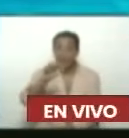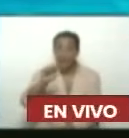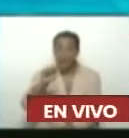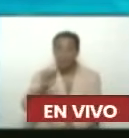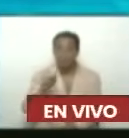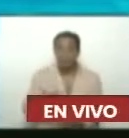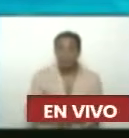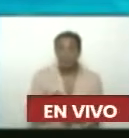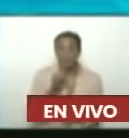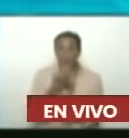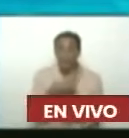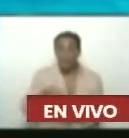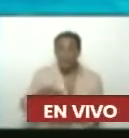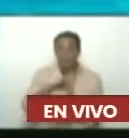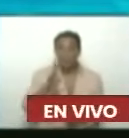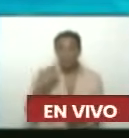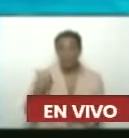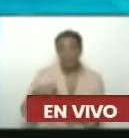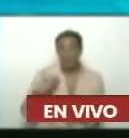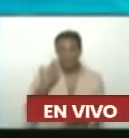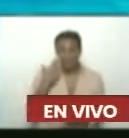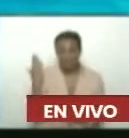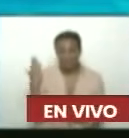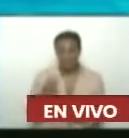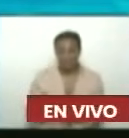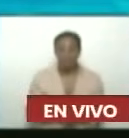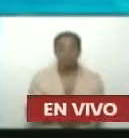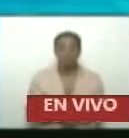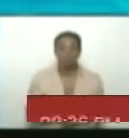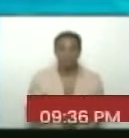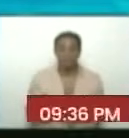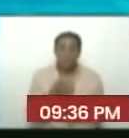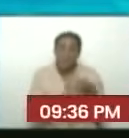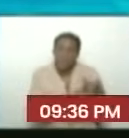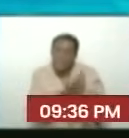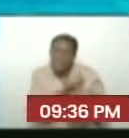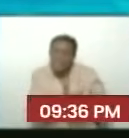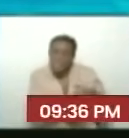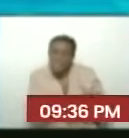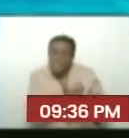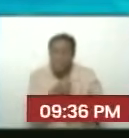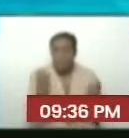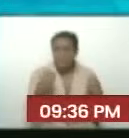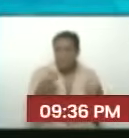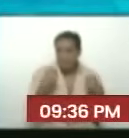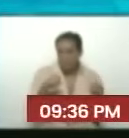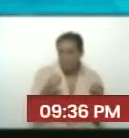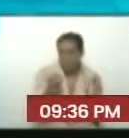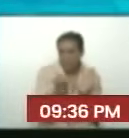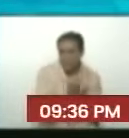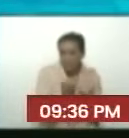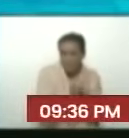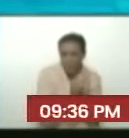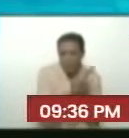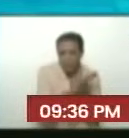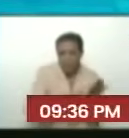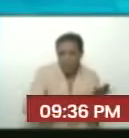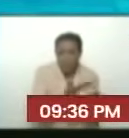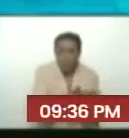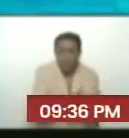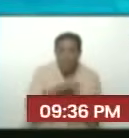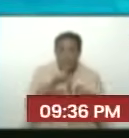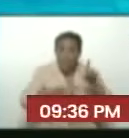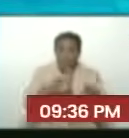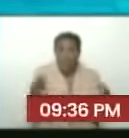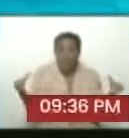Buenos Aires, República Argentina. Ellos hicieron un ejercicio de modelo pedagógico